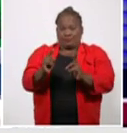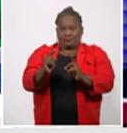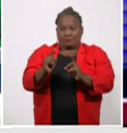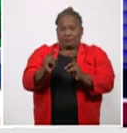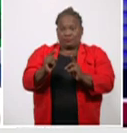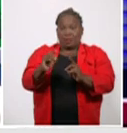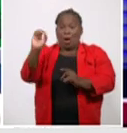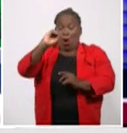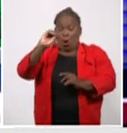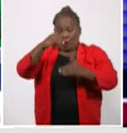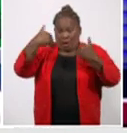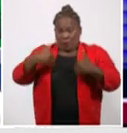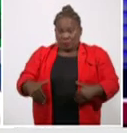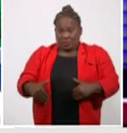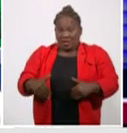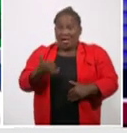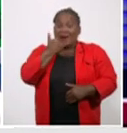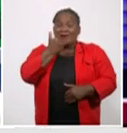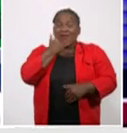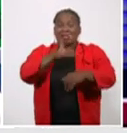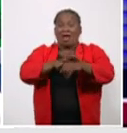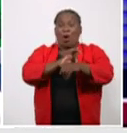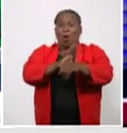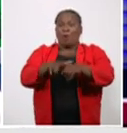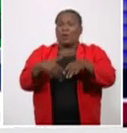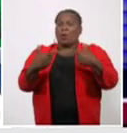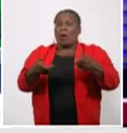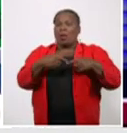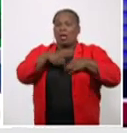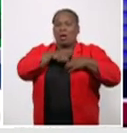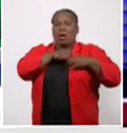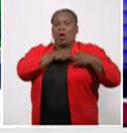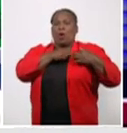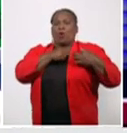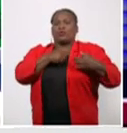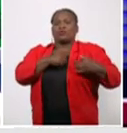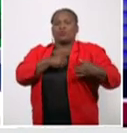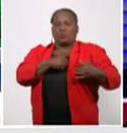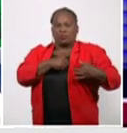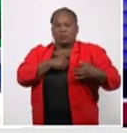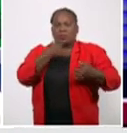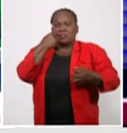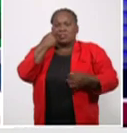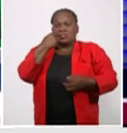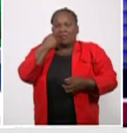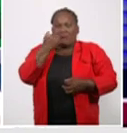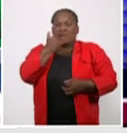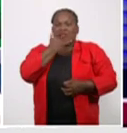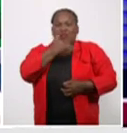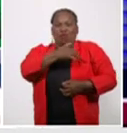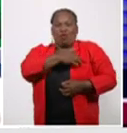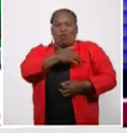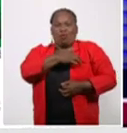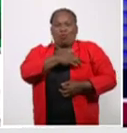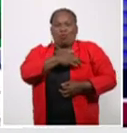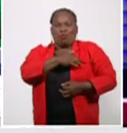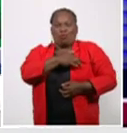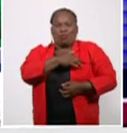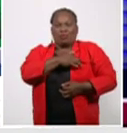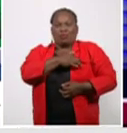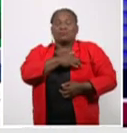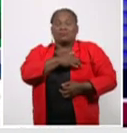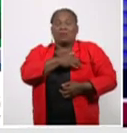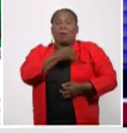son corazón, donde se puede ver un daño del músculo cardíaco y como consecuencia